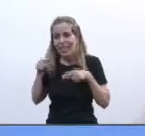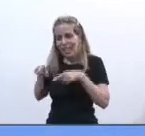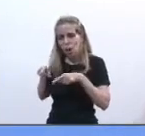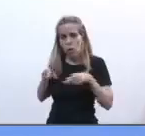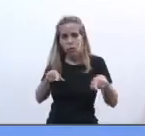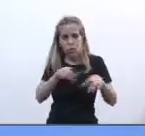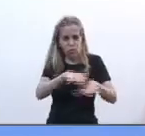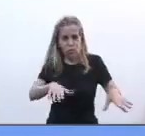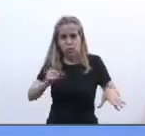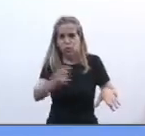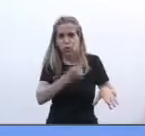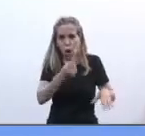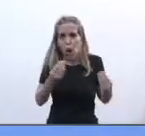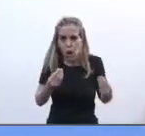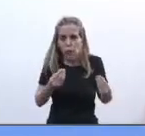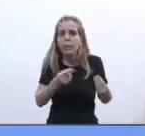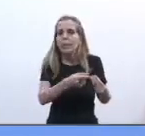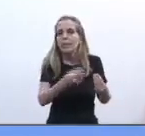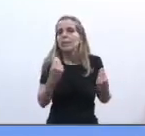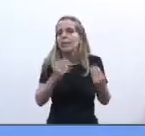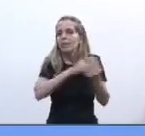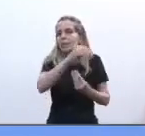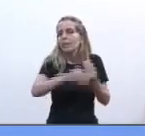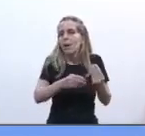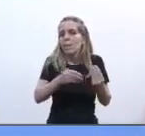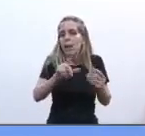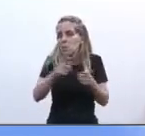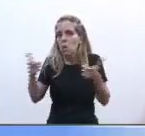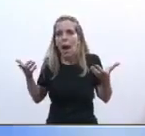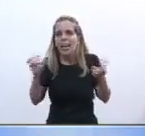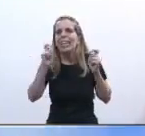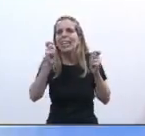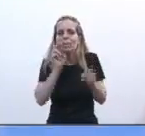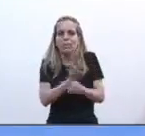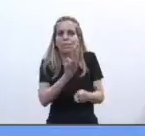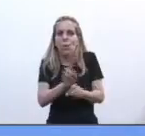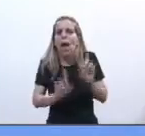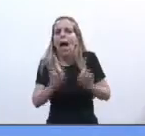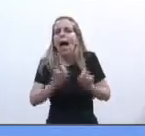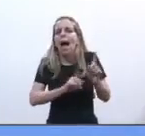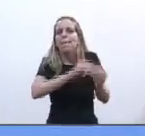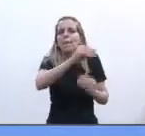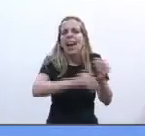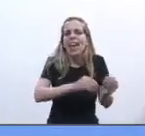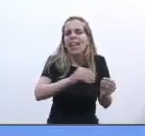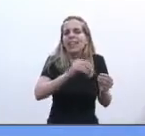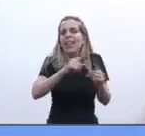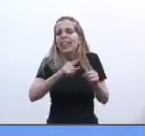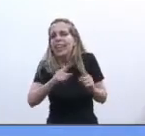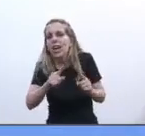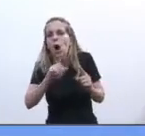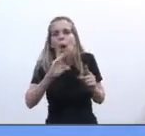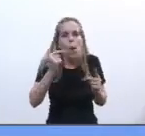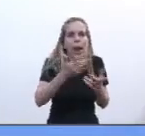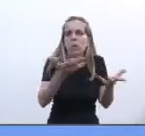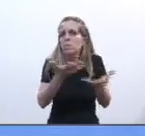queda huérfanos y tenía que ser acogidos por algún pariente por algún miembro de la familia y en algunos